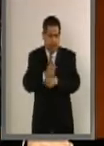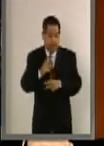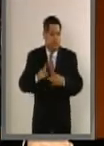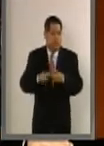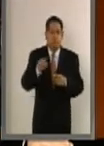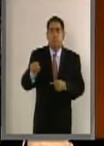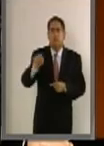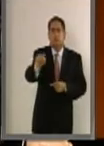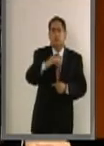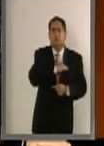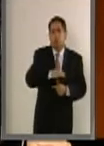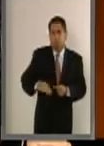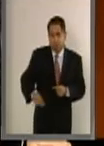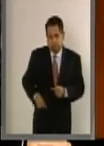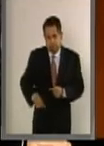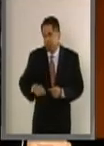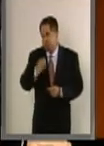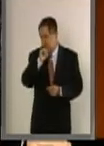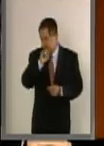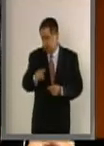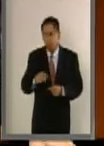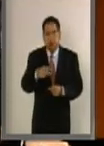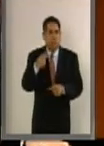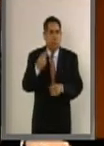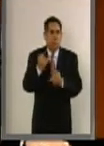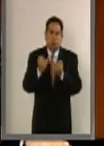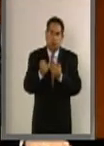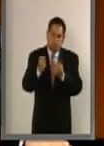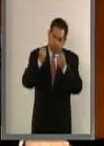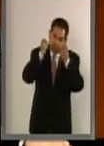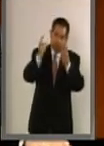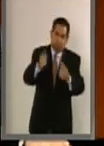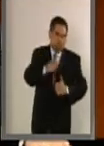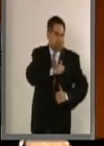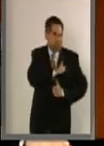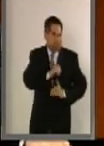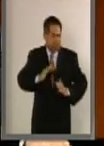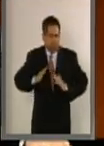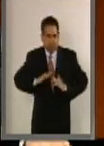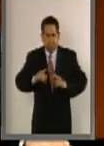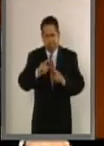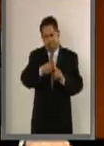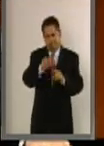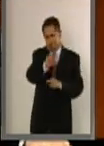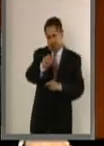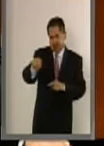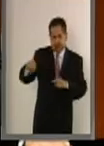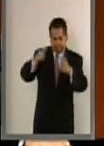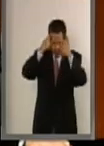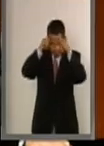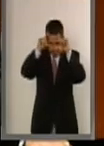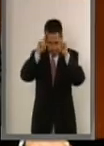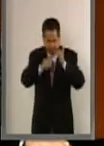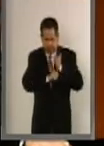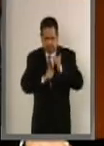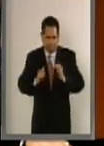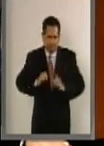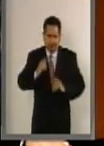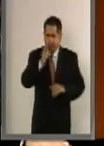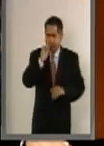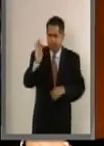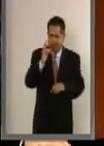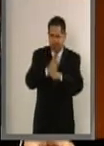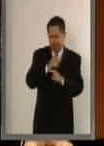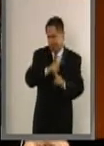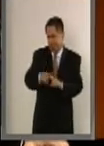municipales, así como a nuestras Fuerzas Armadas, a todas las instituciones del Estado mexicano, a